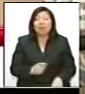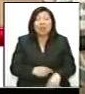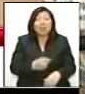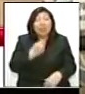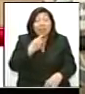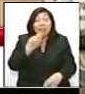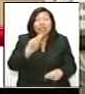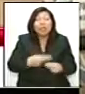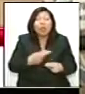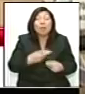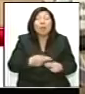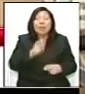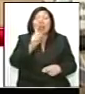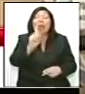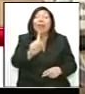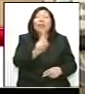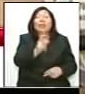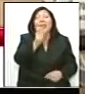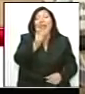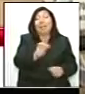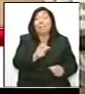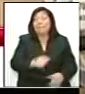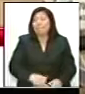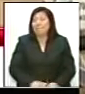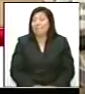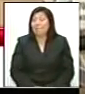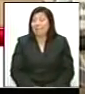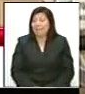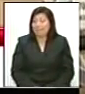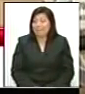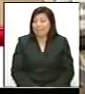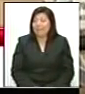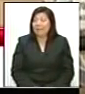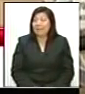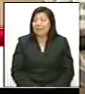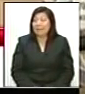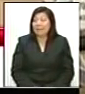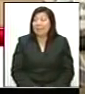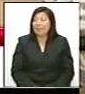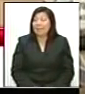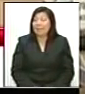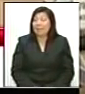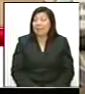los responsables. Pero déjeme tomar una foto antes de...